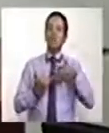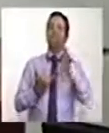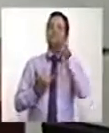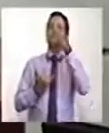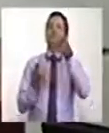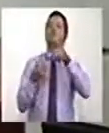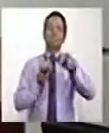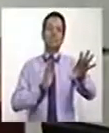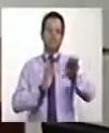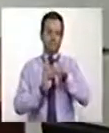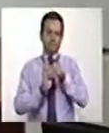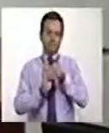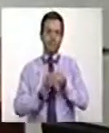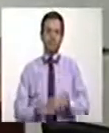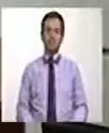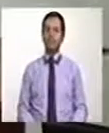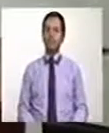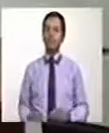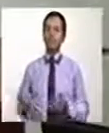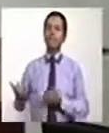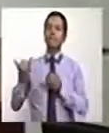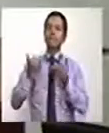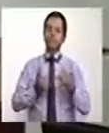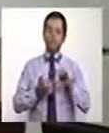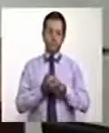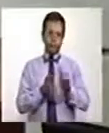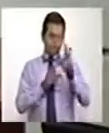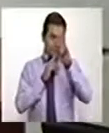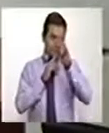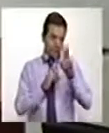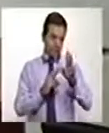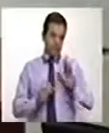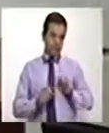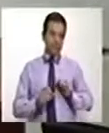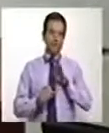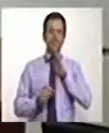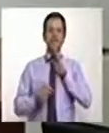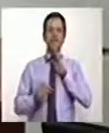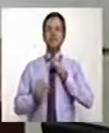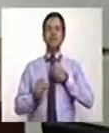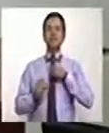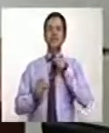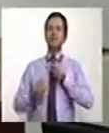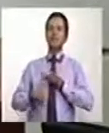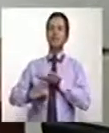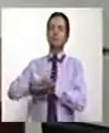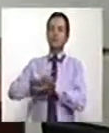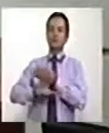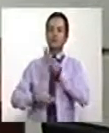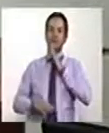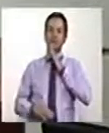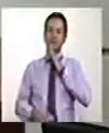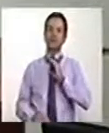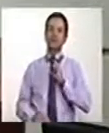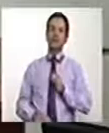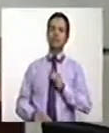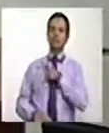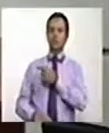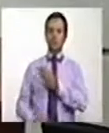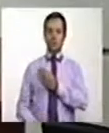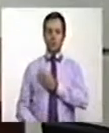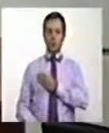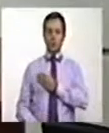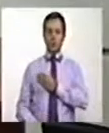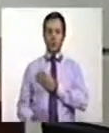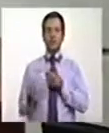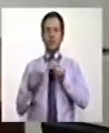generaciones. Que la presente moción de duelo fue solicitada por el expresidente de la República y senador doctor Álvaro Uribe Vélez y por la